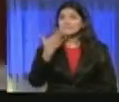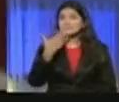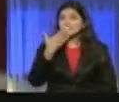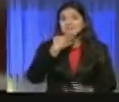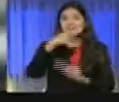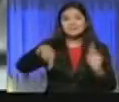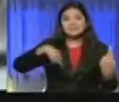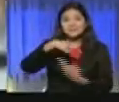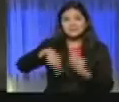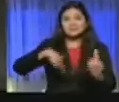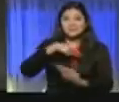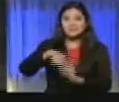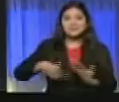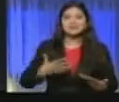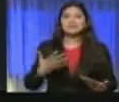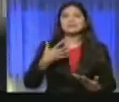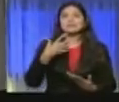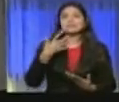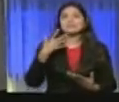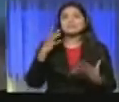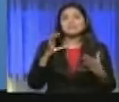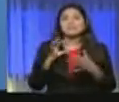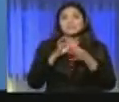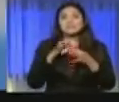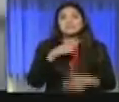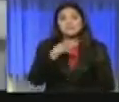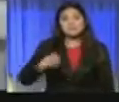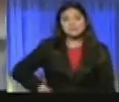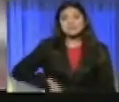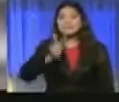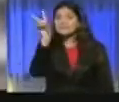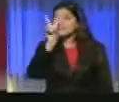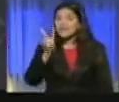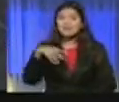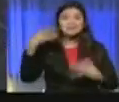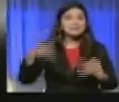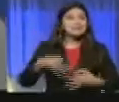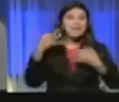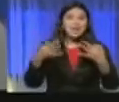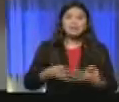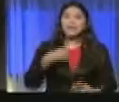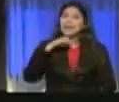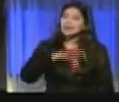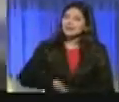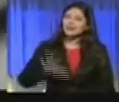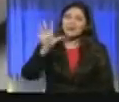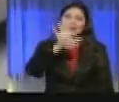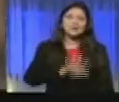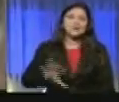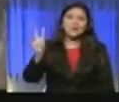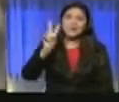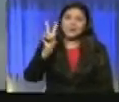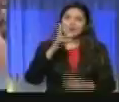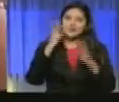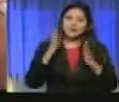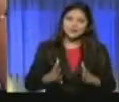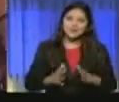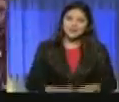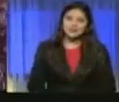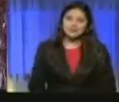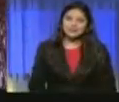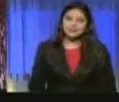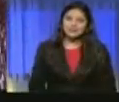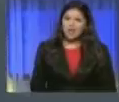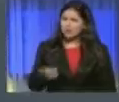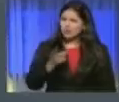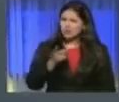Revolución Bolivariana, la alianza entre Chile y Venezuela ha estado presente en las historias de los venezolanos. No es cuento, es